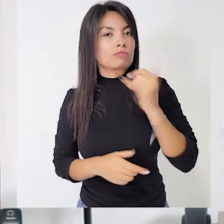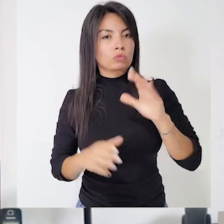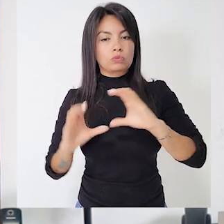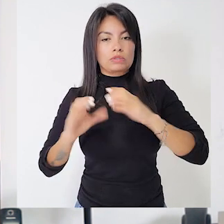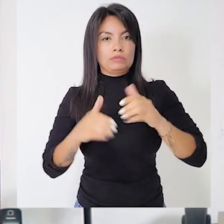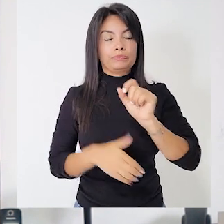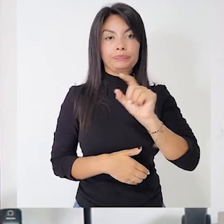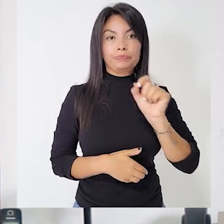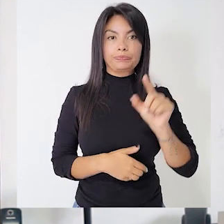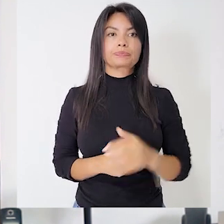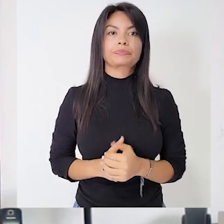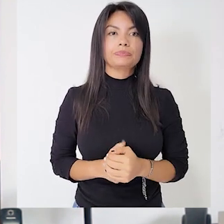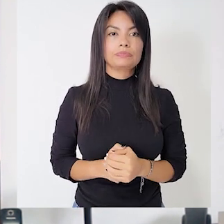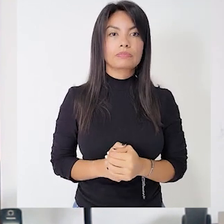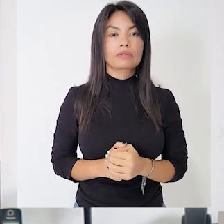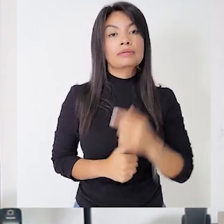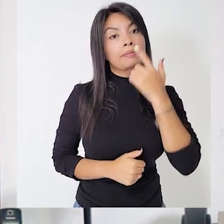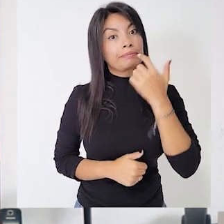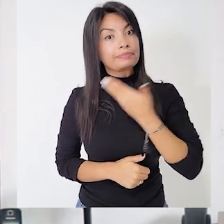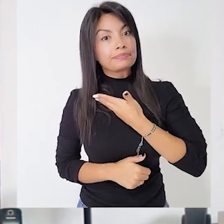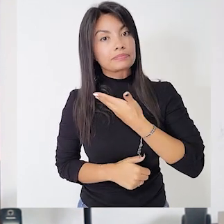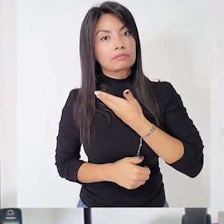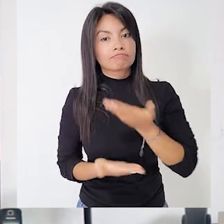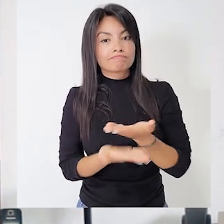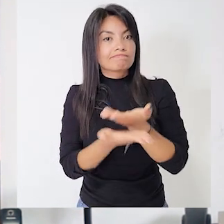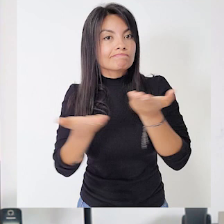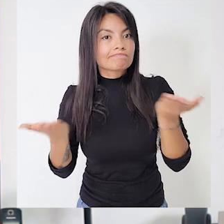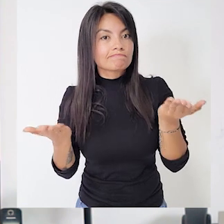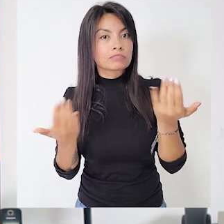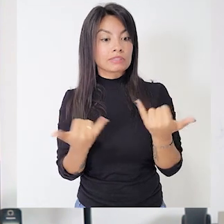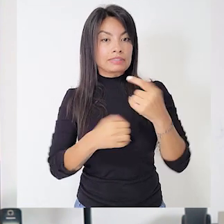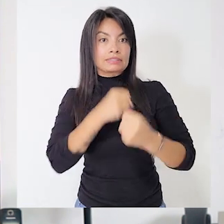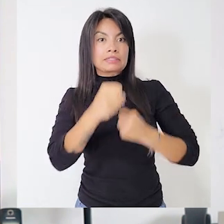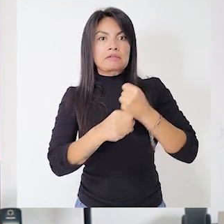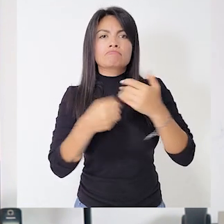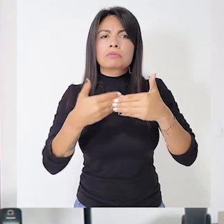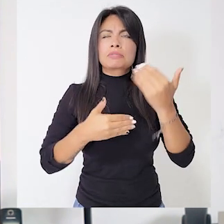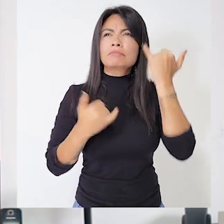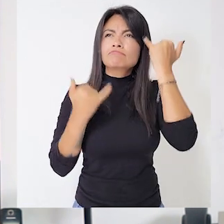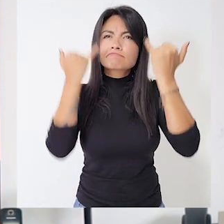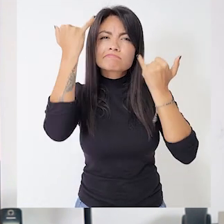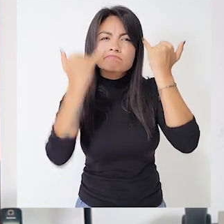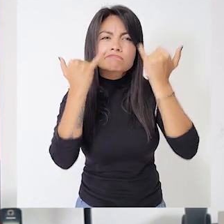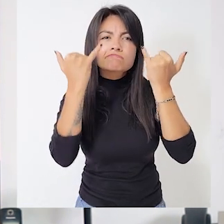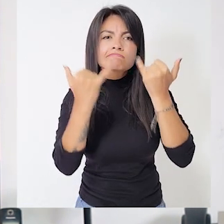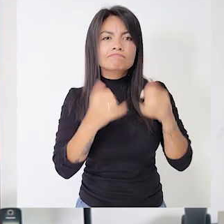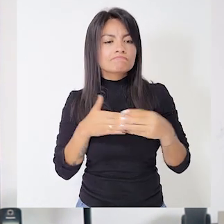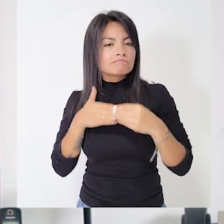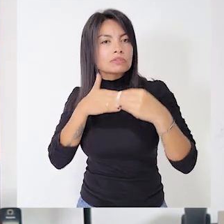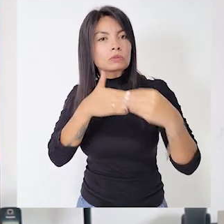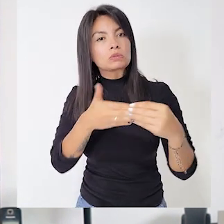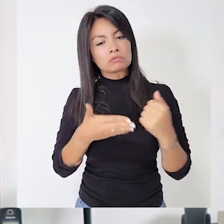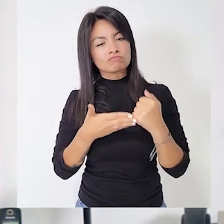del idioma en el grado 11. Padres de familia, grandes innovaciones a nivel metodológico